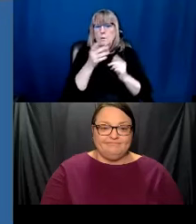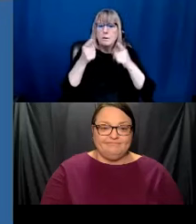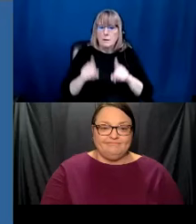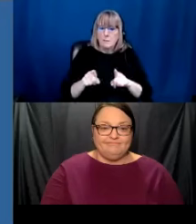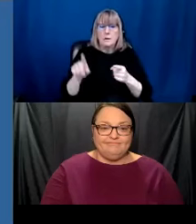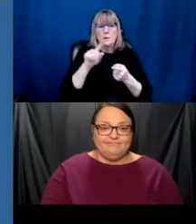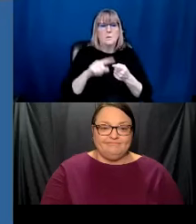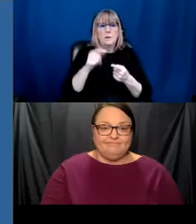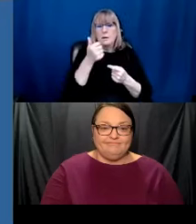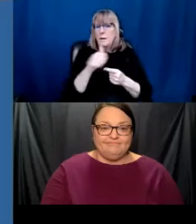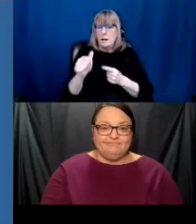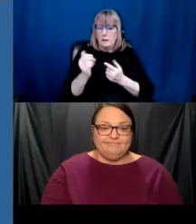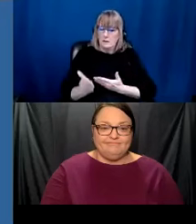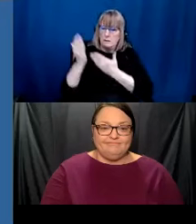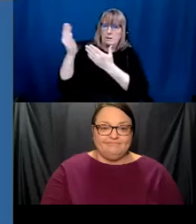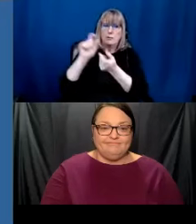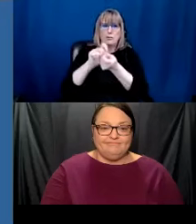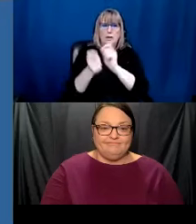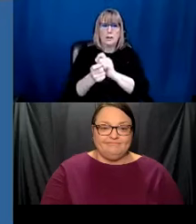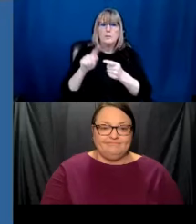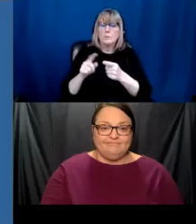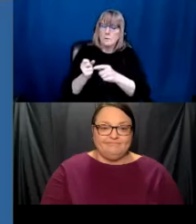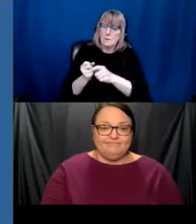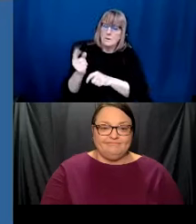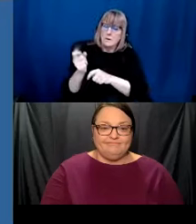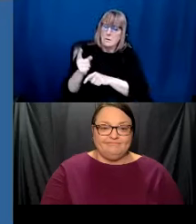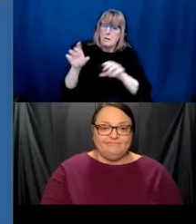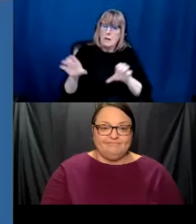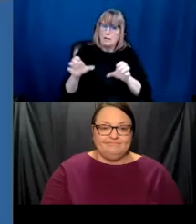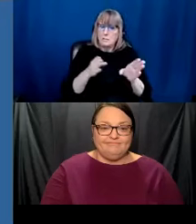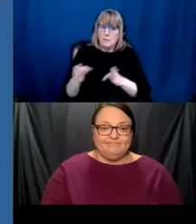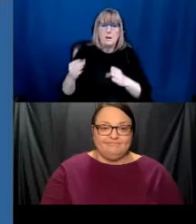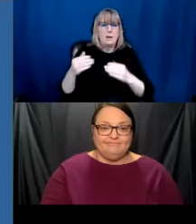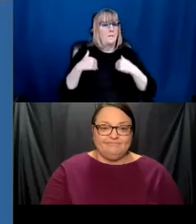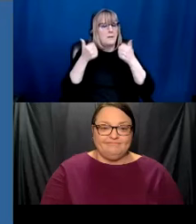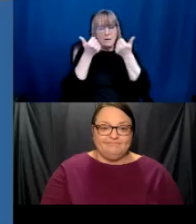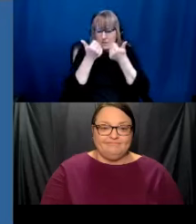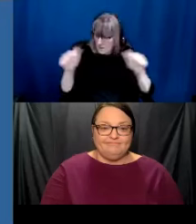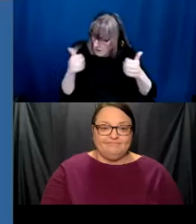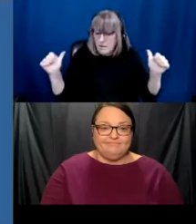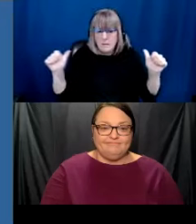La enmienda sustancial ocurre cuando proponen un cambio